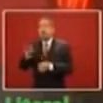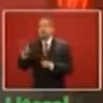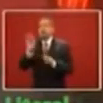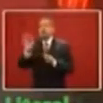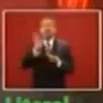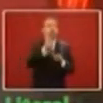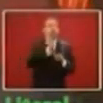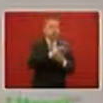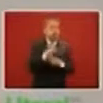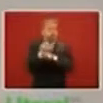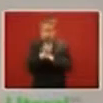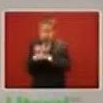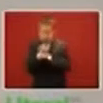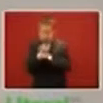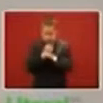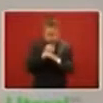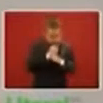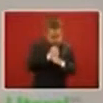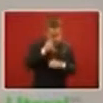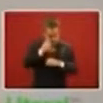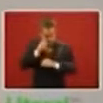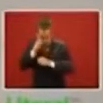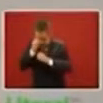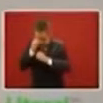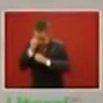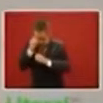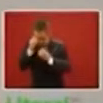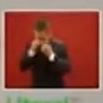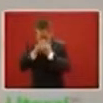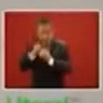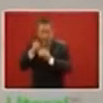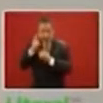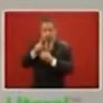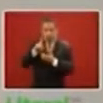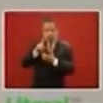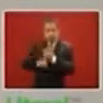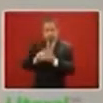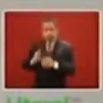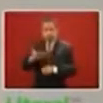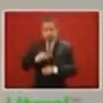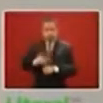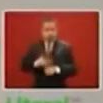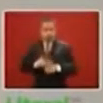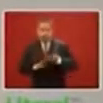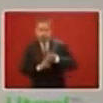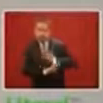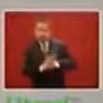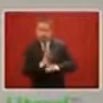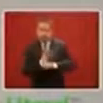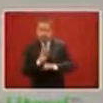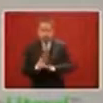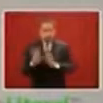Fue verdaderamente triste, pero independientemente de eso, que sí fue una pifia y es reprochable.